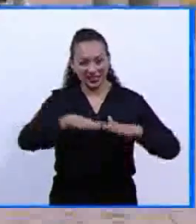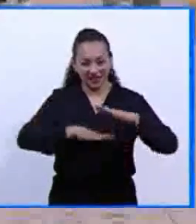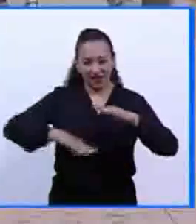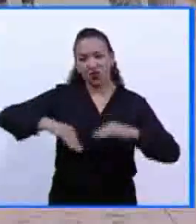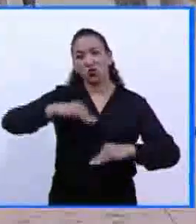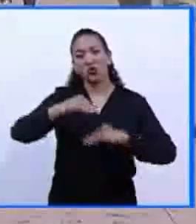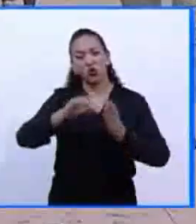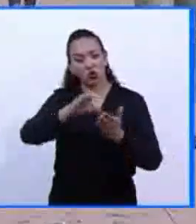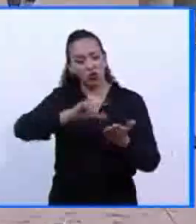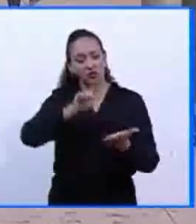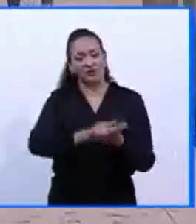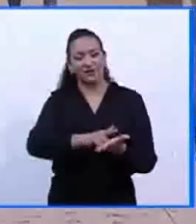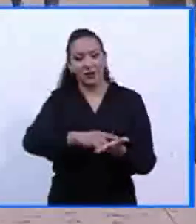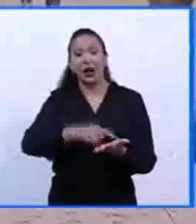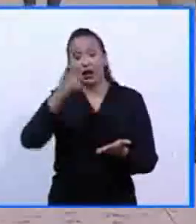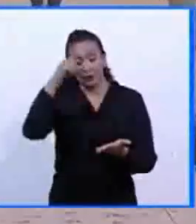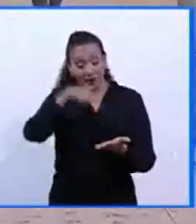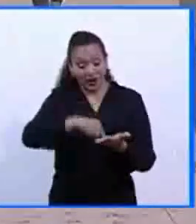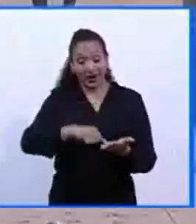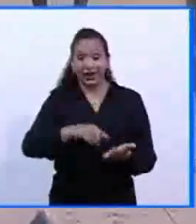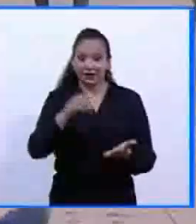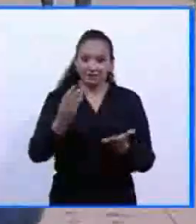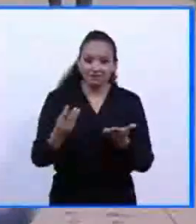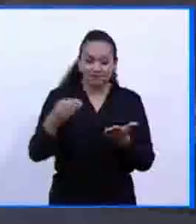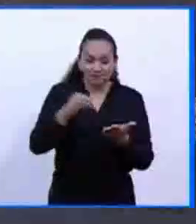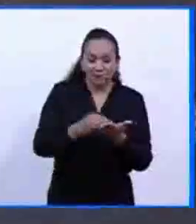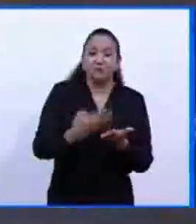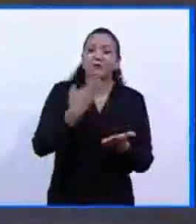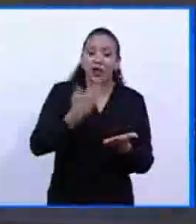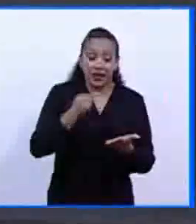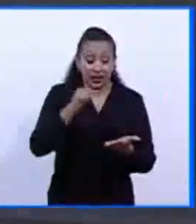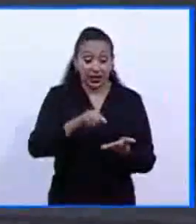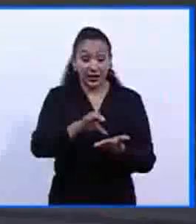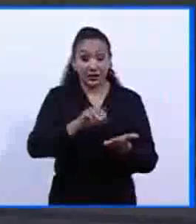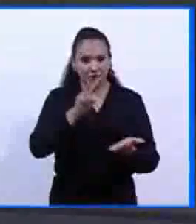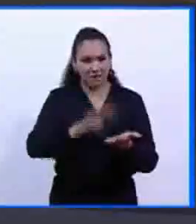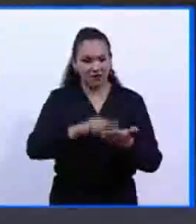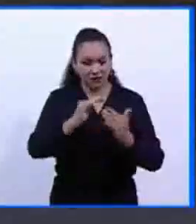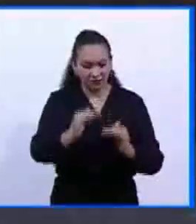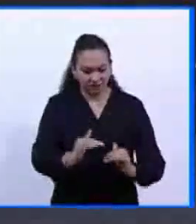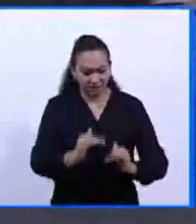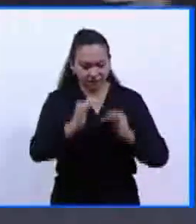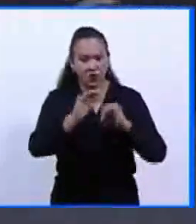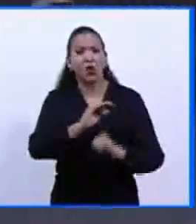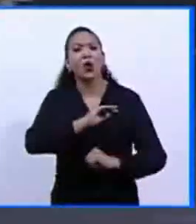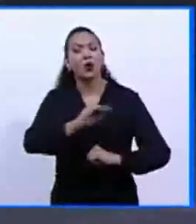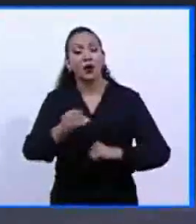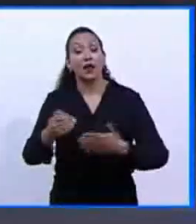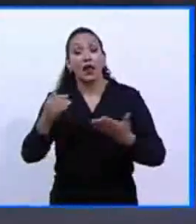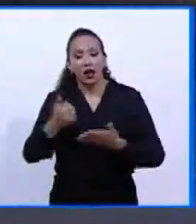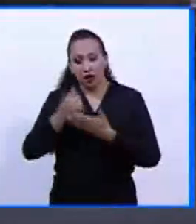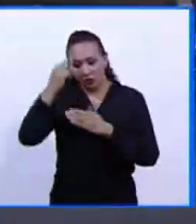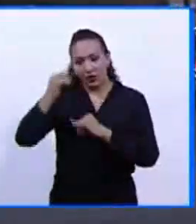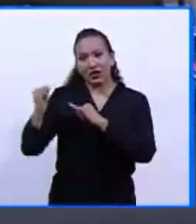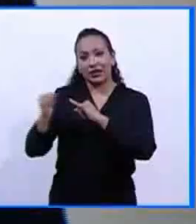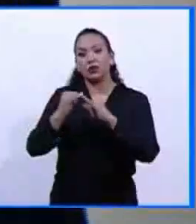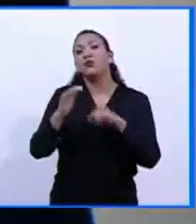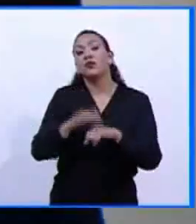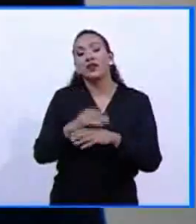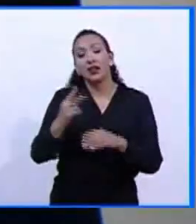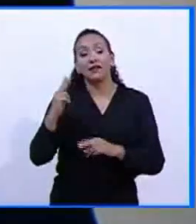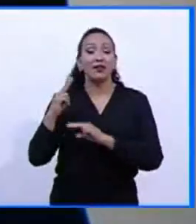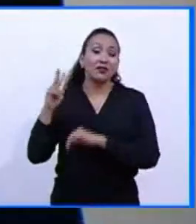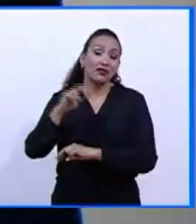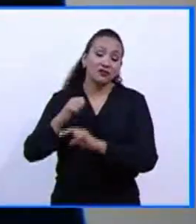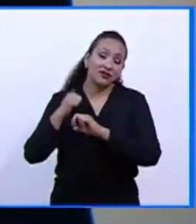para devolverle el respeto y la seguridad a la sociedad de instituciones que se han ido forjando a lo largo de 2 siglos.